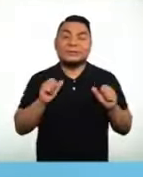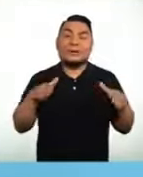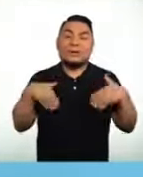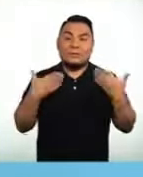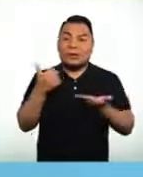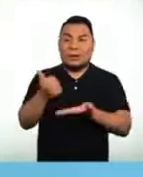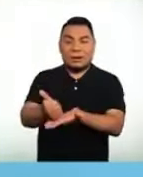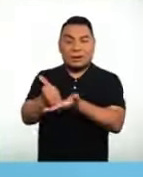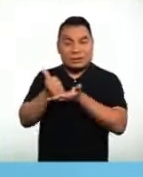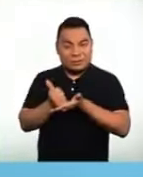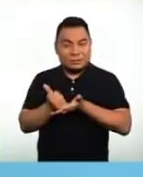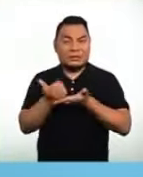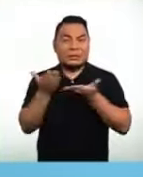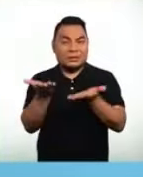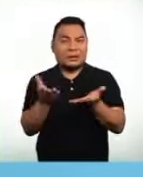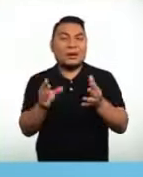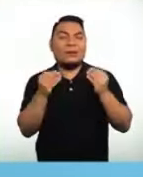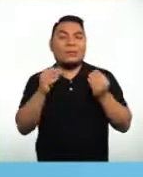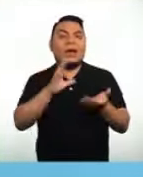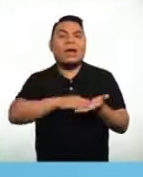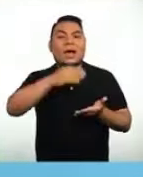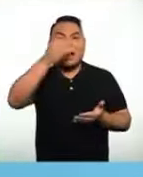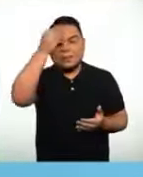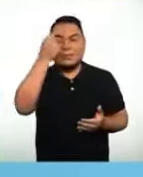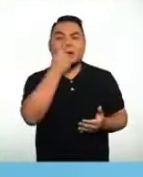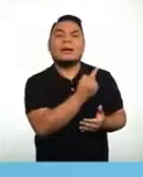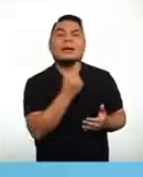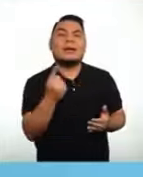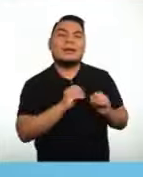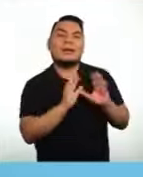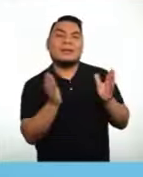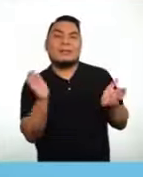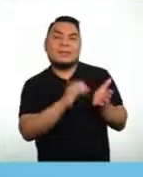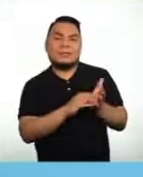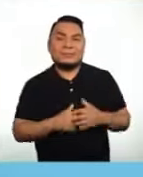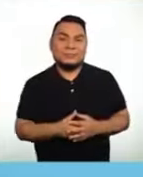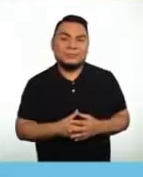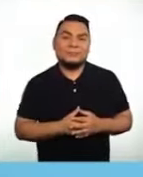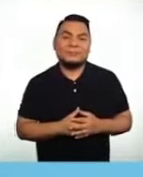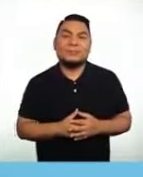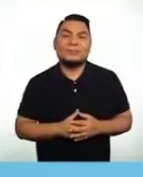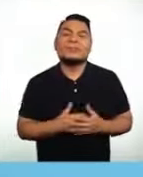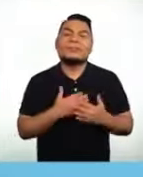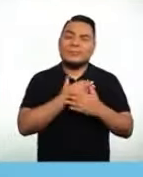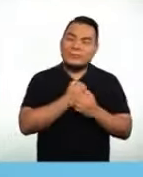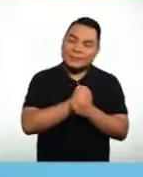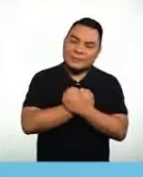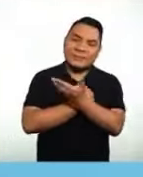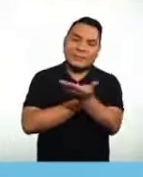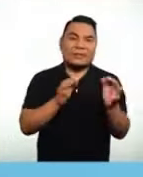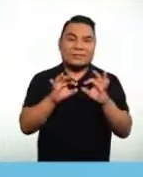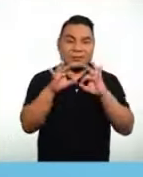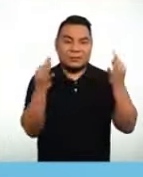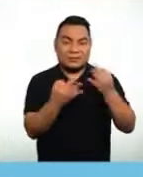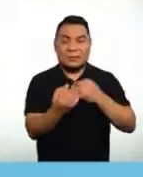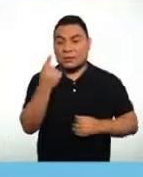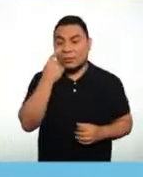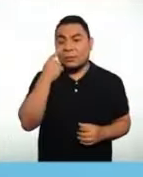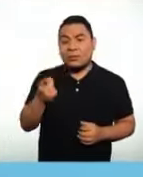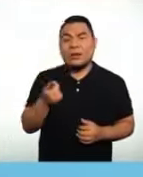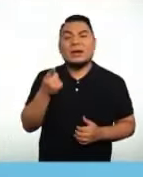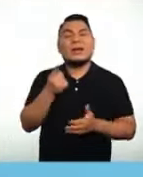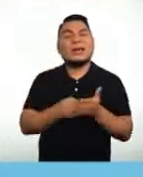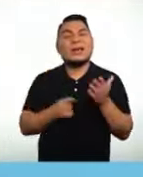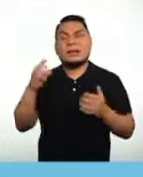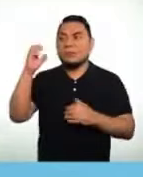actividad y cómo pueden ayudarla o ayudarlo a aprender cada día más. Queridas familias,